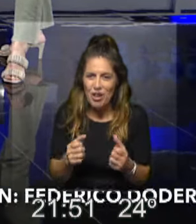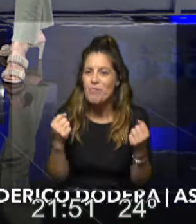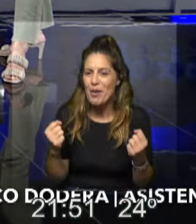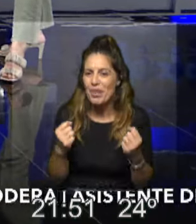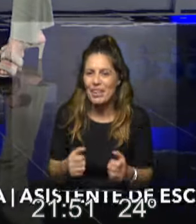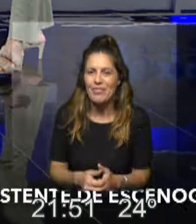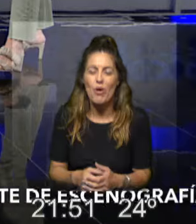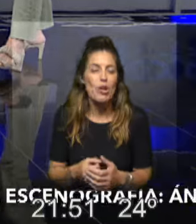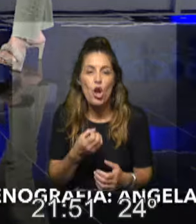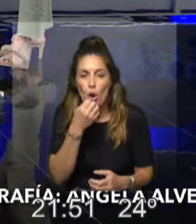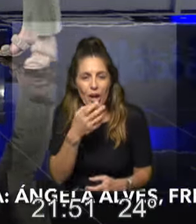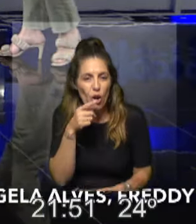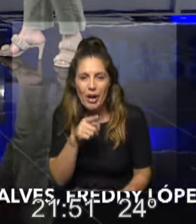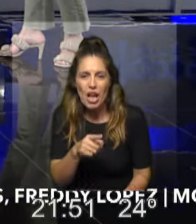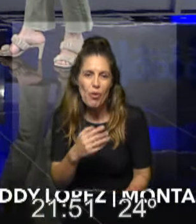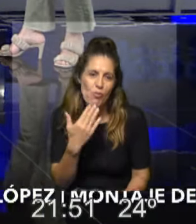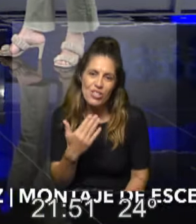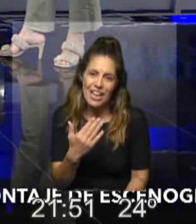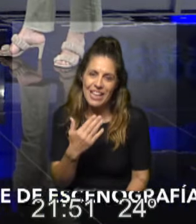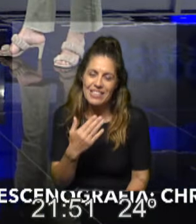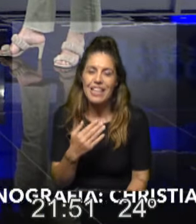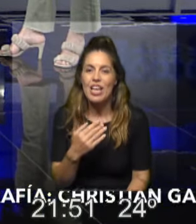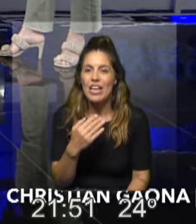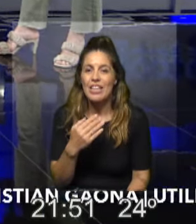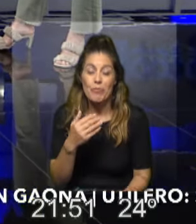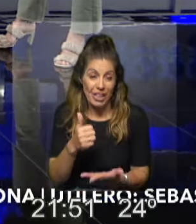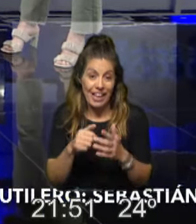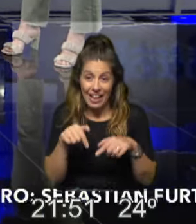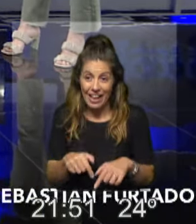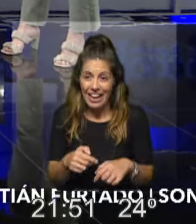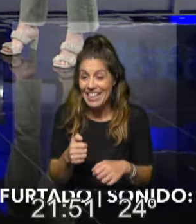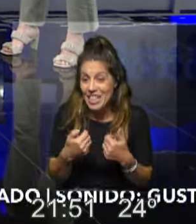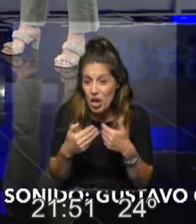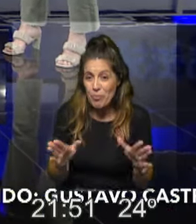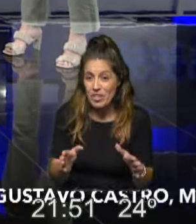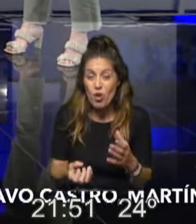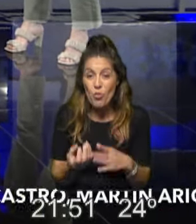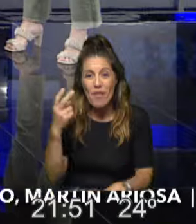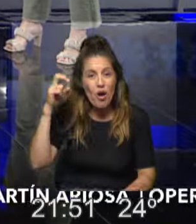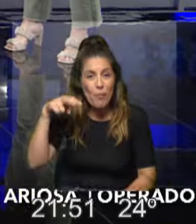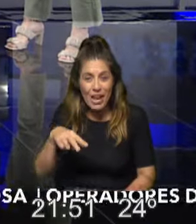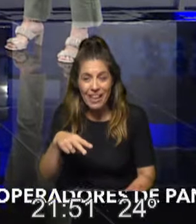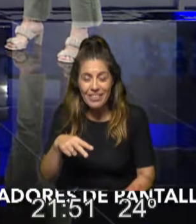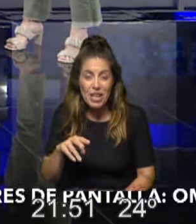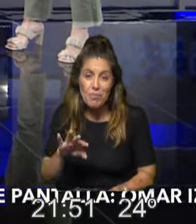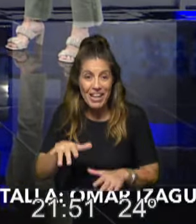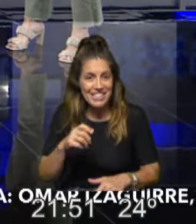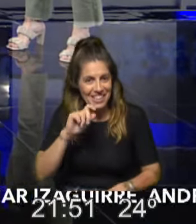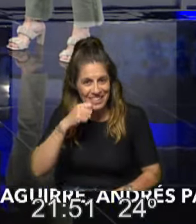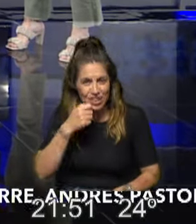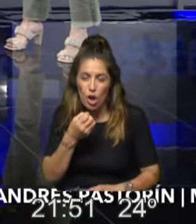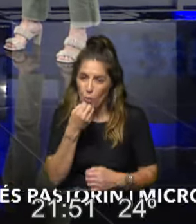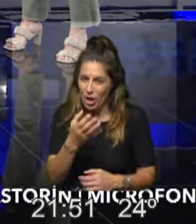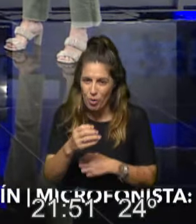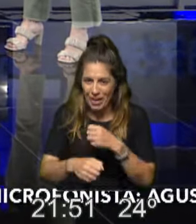Genial. Te deseamos lo mejor, Guille. Muchas un placer gracias. Tenerte acá. Bueno, recién arrancó este nuevo plan y pinta lindo. Así que lo mejor para